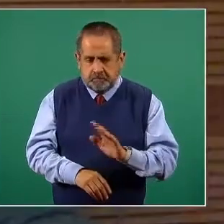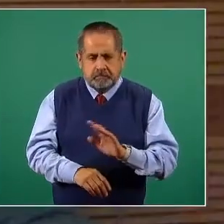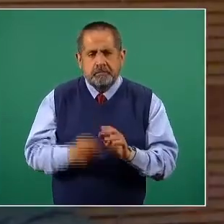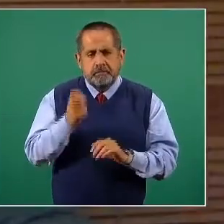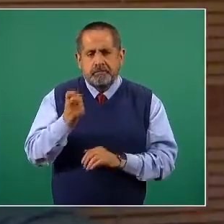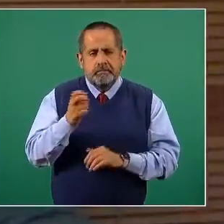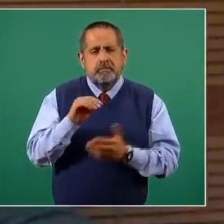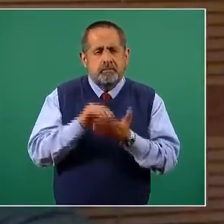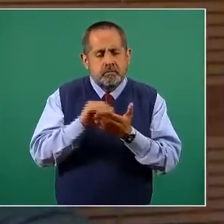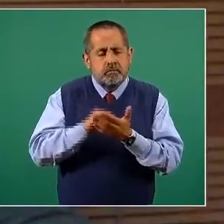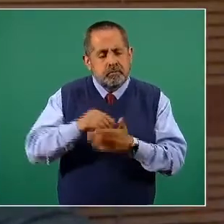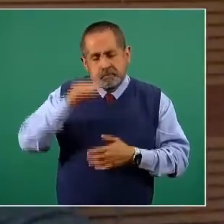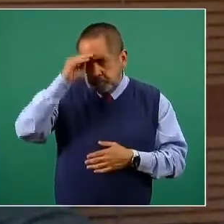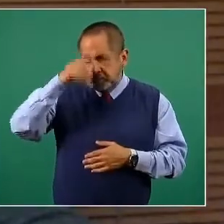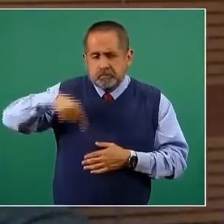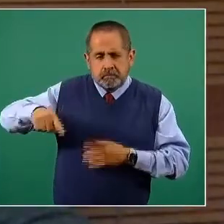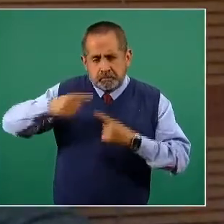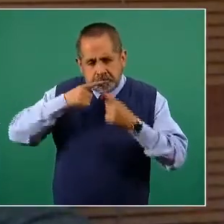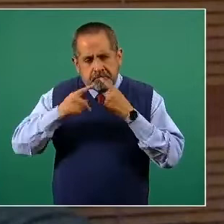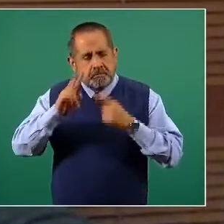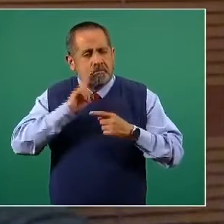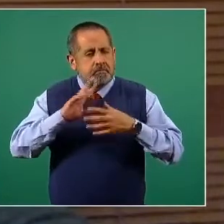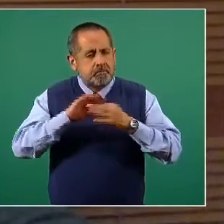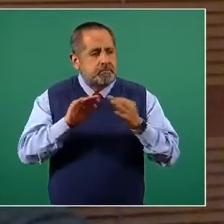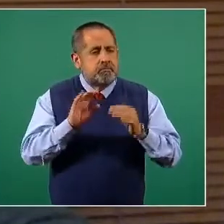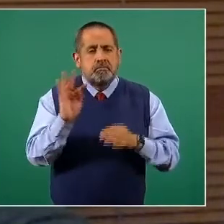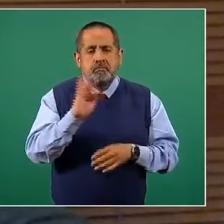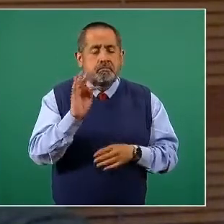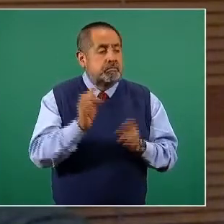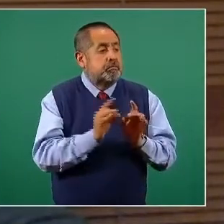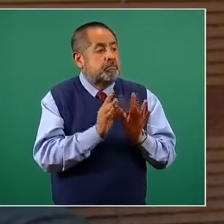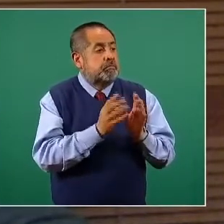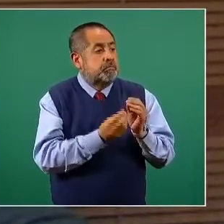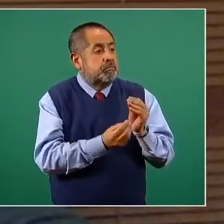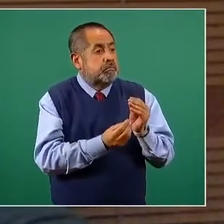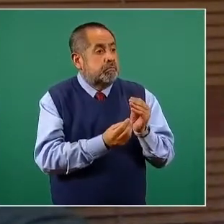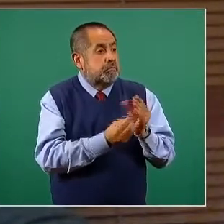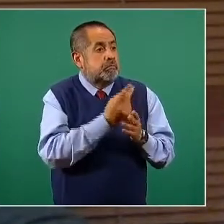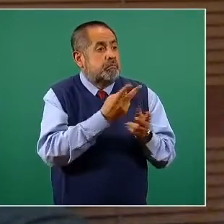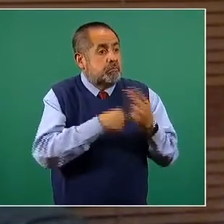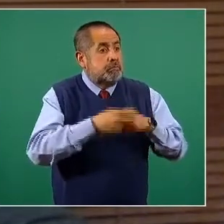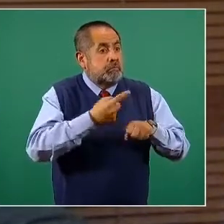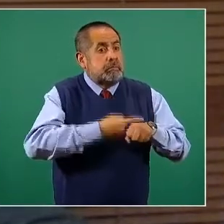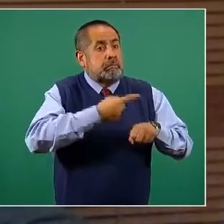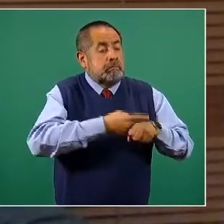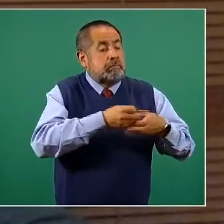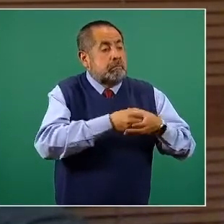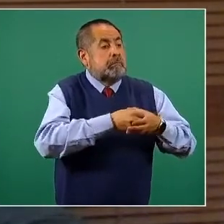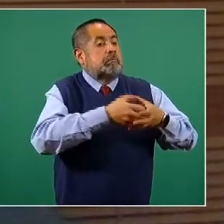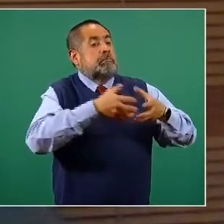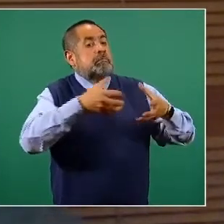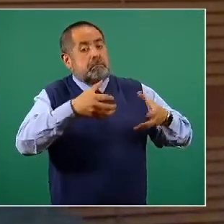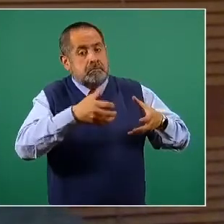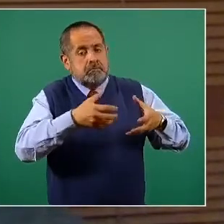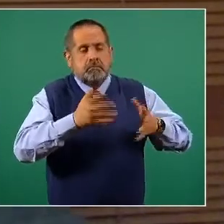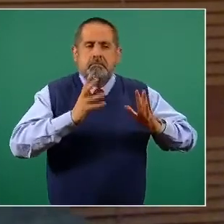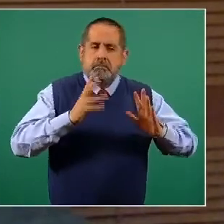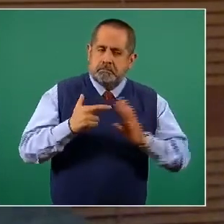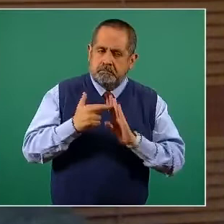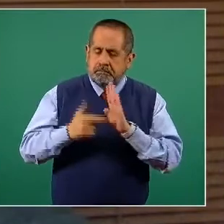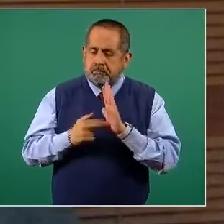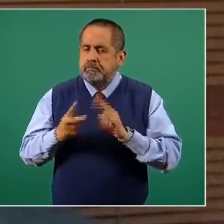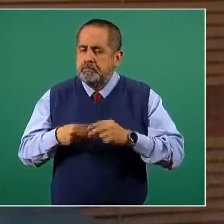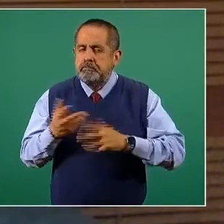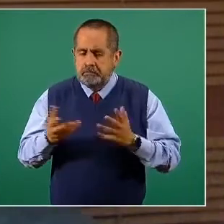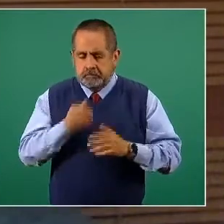evaluando son la posibilidad de los brotes. Es una cosa que estamos haciendo hincapié en estos lineamientos, también